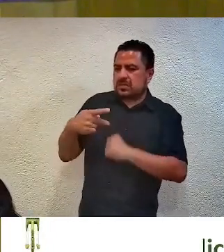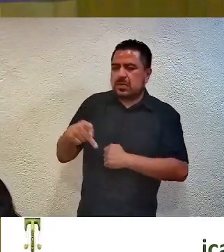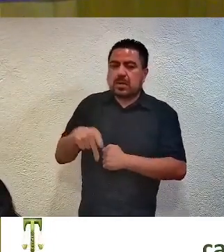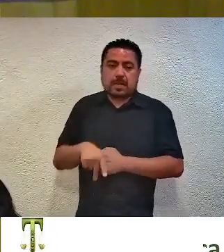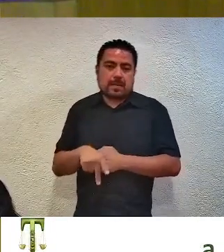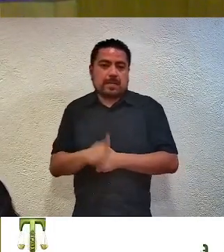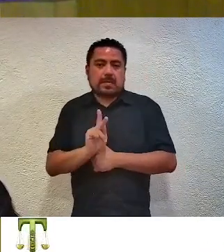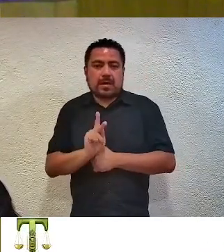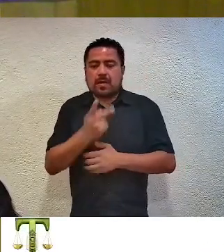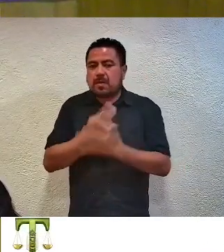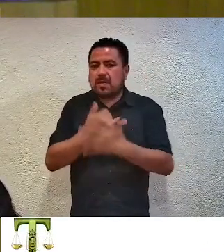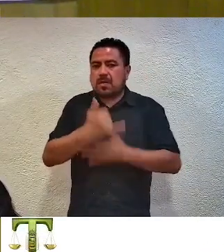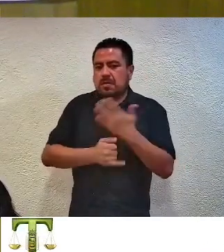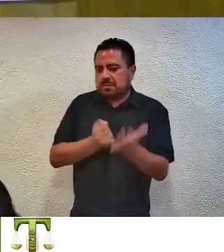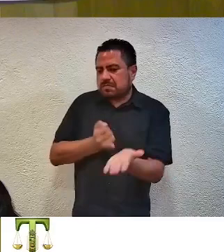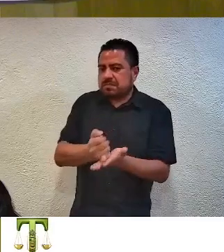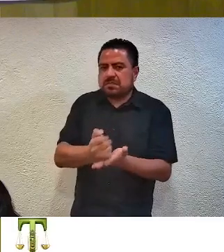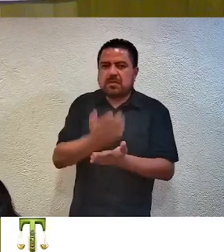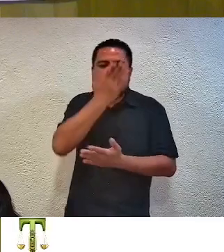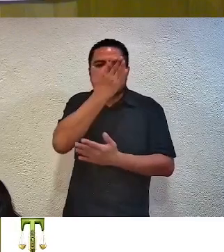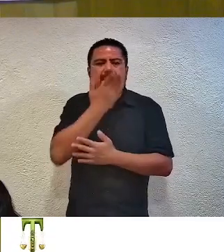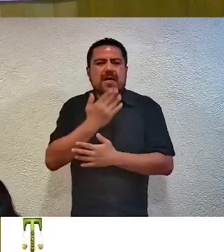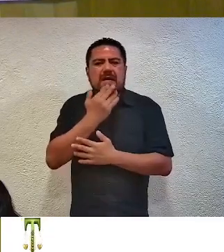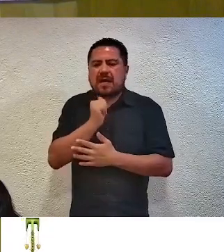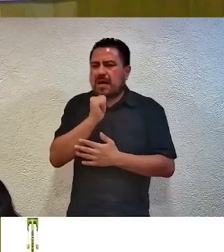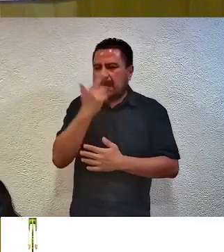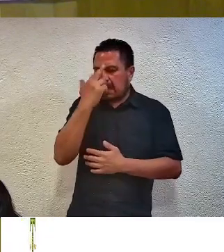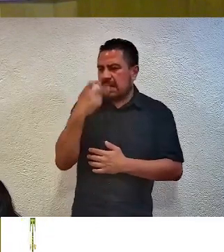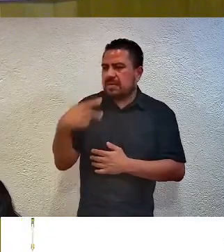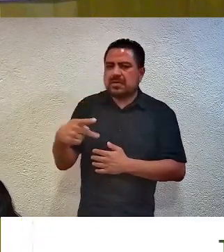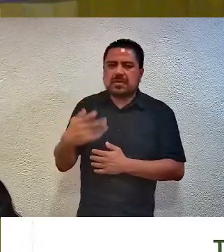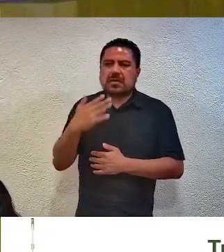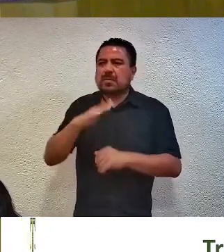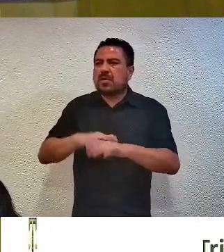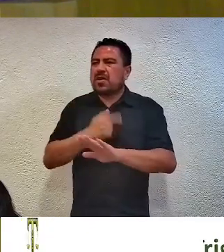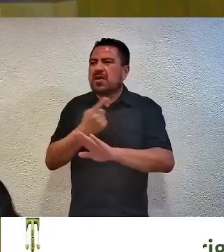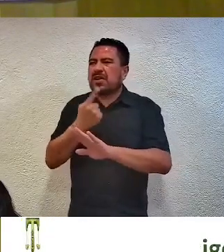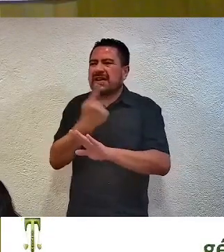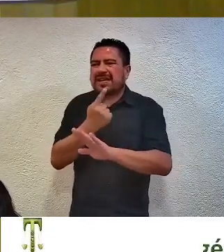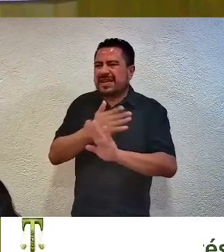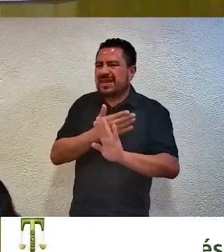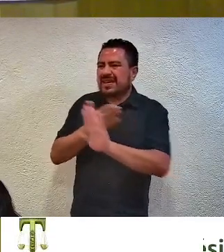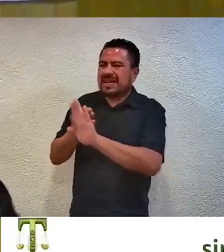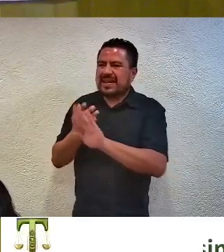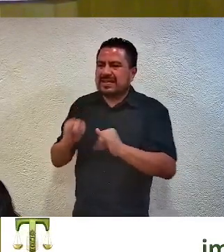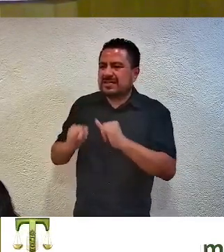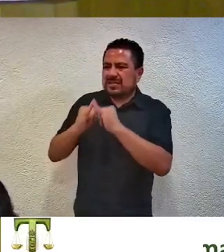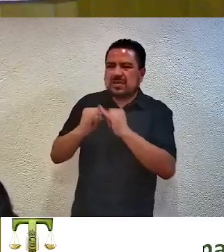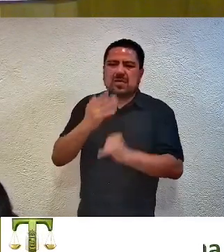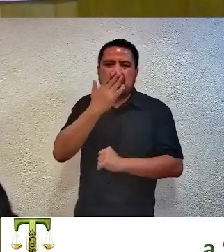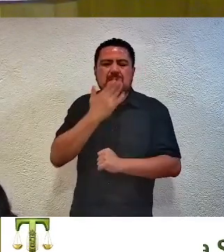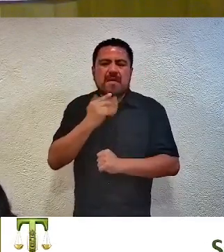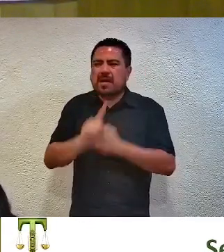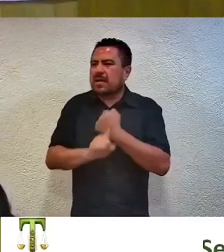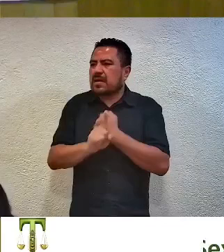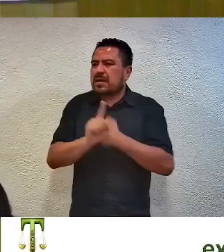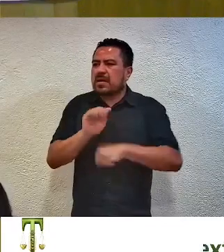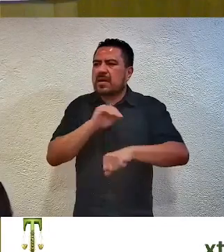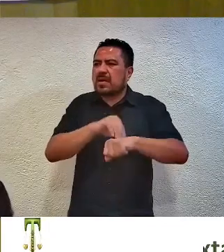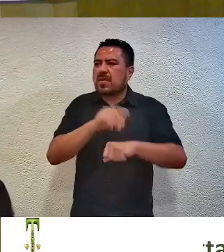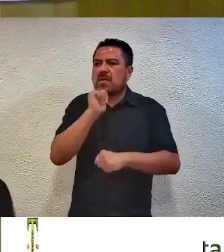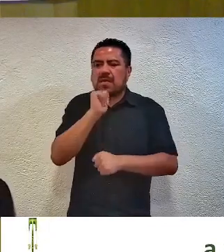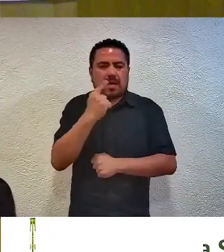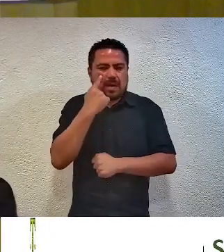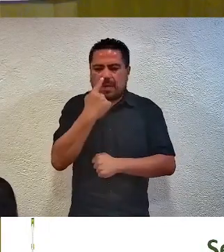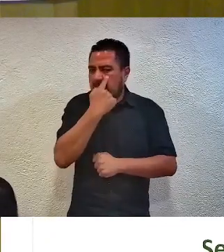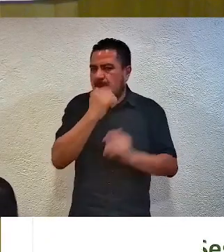embargo, en el proyecto se determina que no le asiste la razón porque la violencia institucional alegada no es una consecuencia de no aplicar la perspectiva